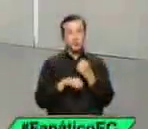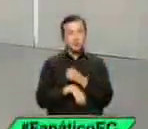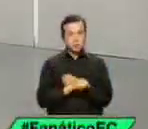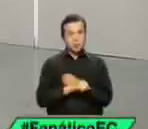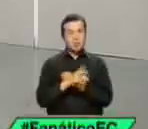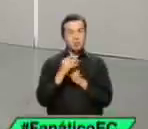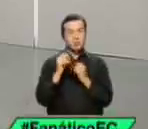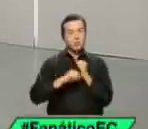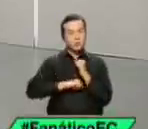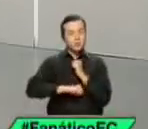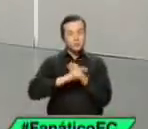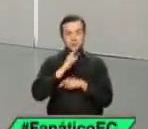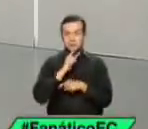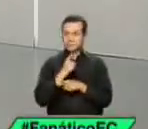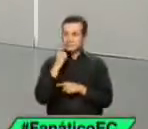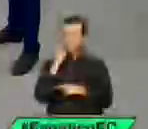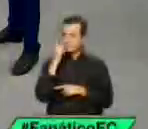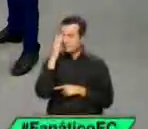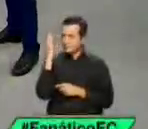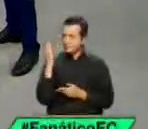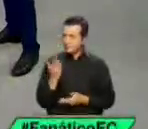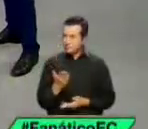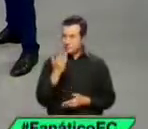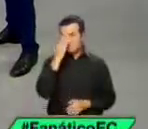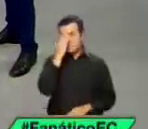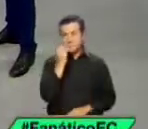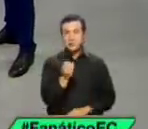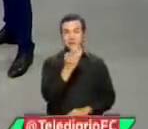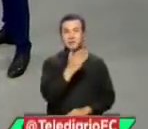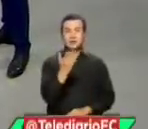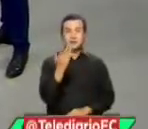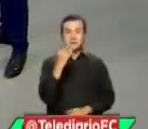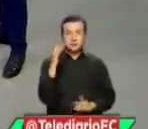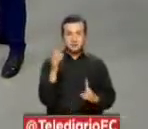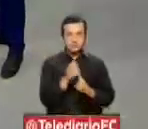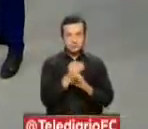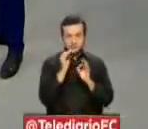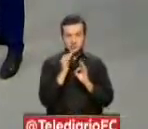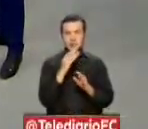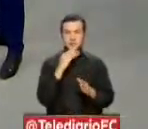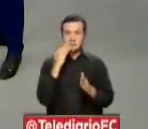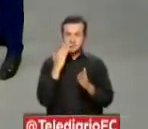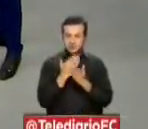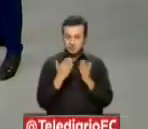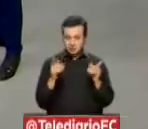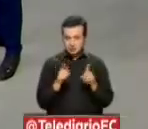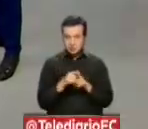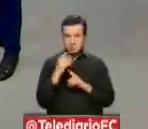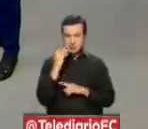ojalá que de muchos goles. ¿Qué tal, Eduardo? Bienvenido. Buen día, Diego. ¿Qué tal? Éxitos en este fin de semana. Muy amable,